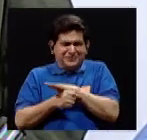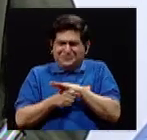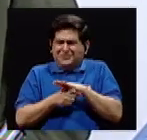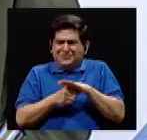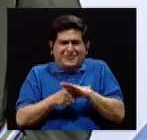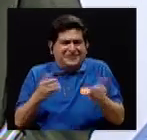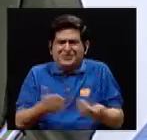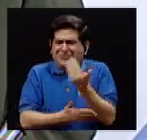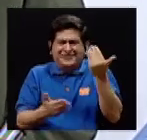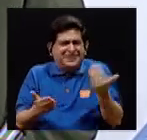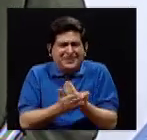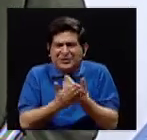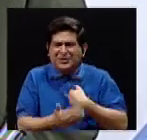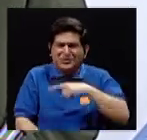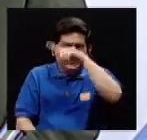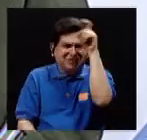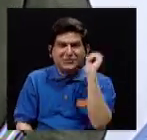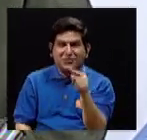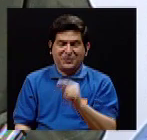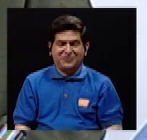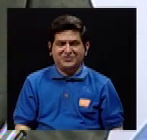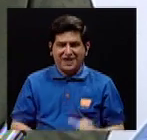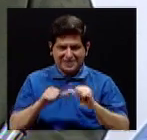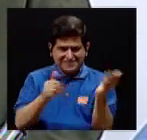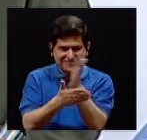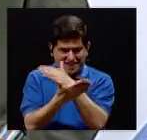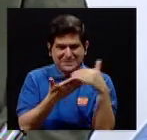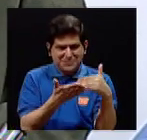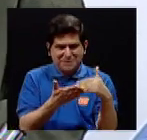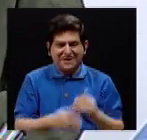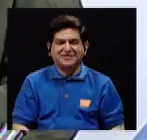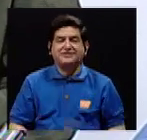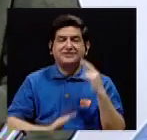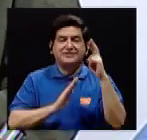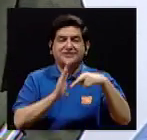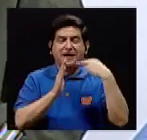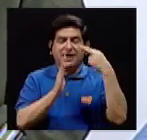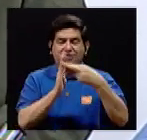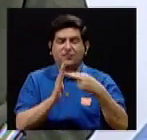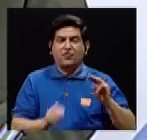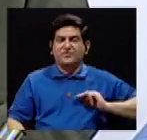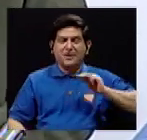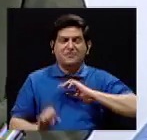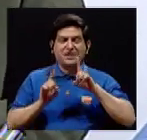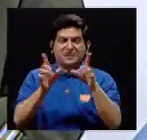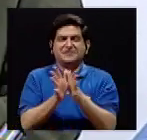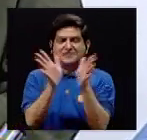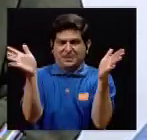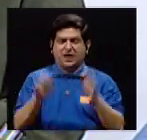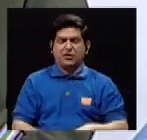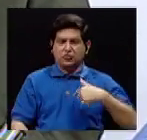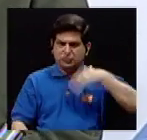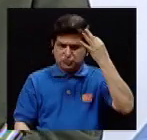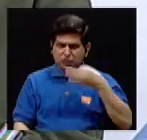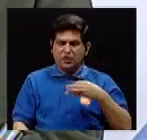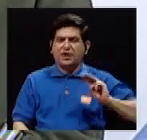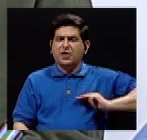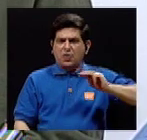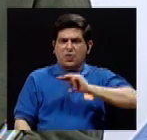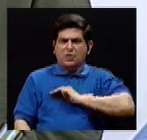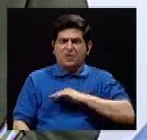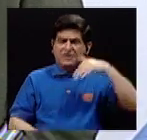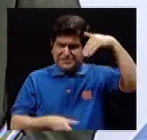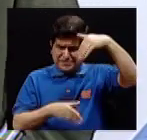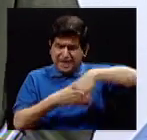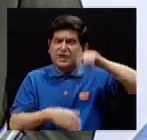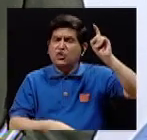totalmente novedoso Yo quiero preguntarle para el siguiente segmento María Elena el papel del mep a mí me parece que el Ministerio de Educación Pública debe